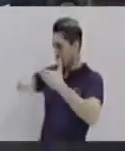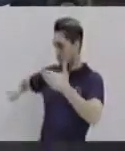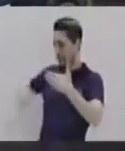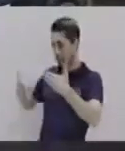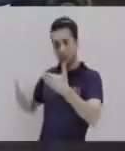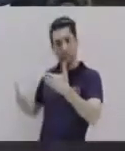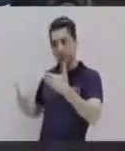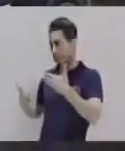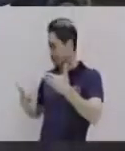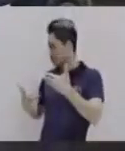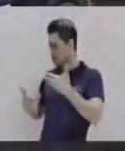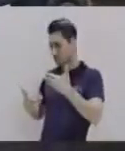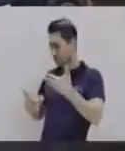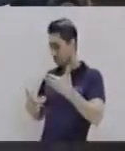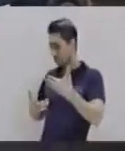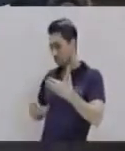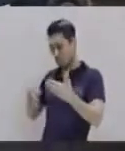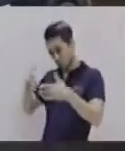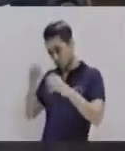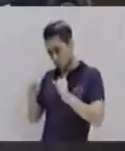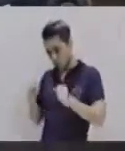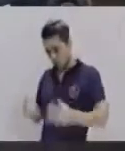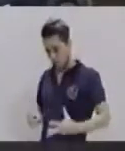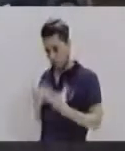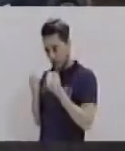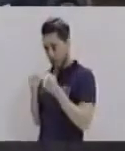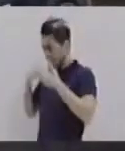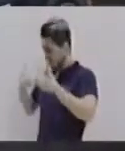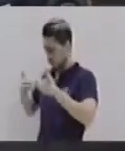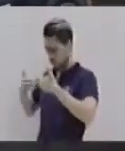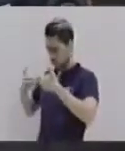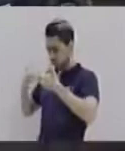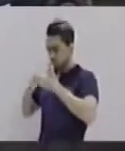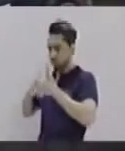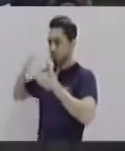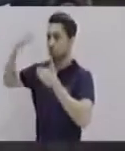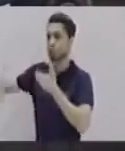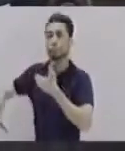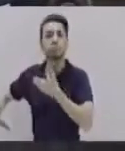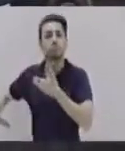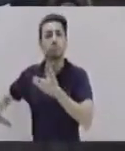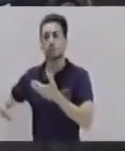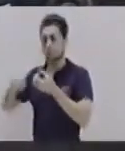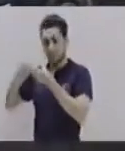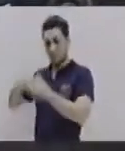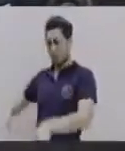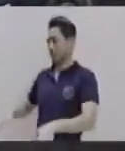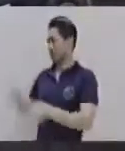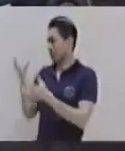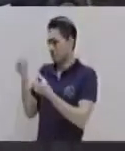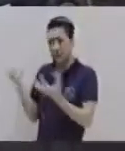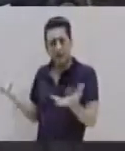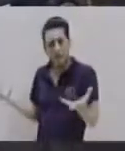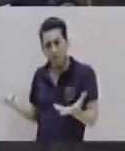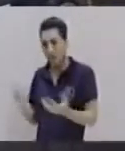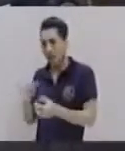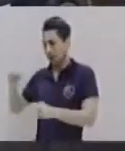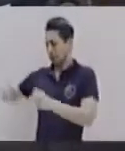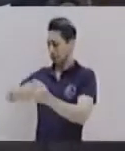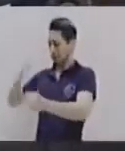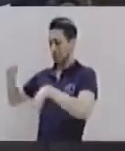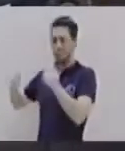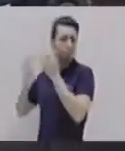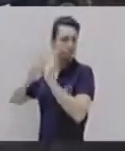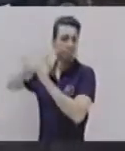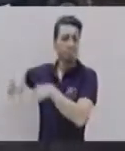camino, ¿verdad? Y nosotros tenemos que tener la valentía y tomar el riesgo de pasar esos obstáculos y perder el miedo a las críticas y